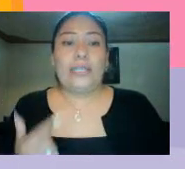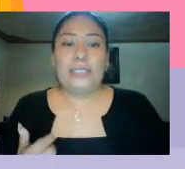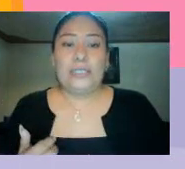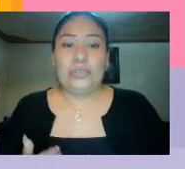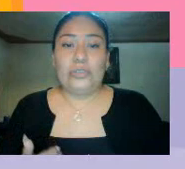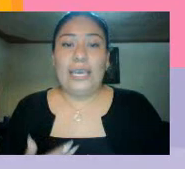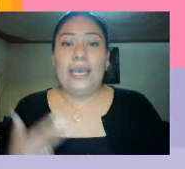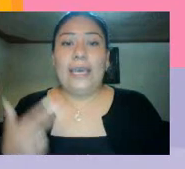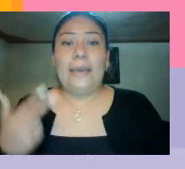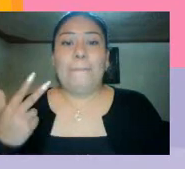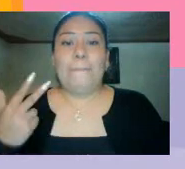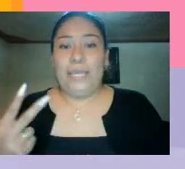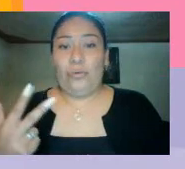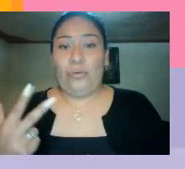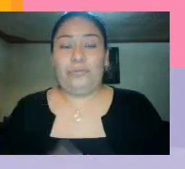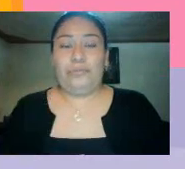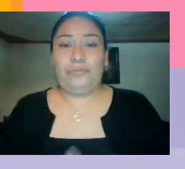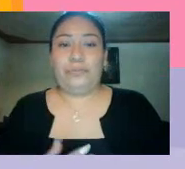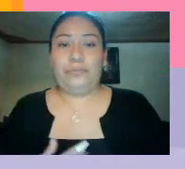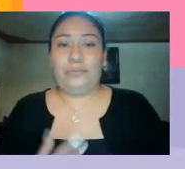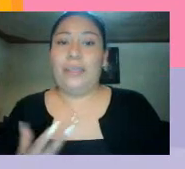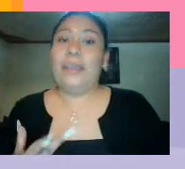O inciso C, pido.